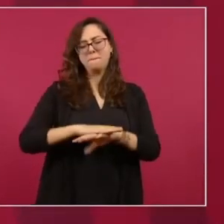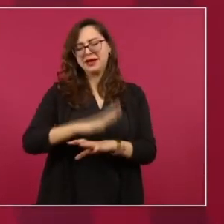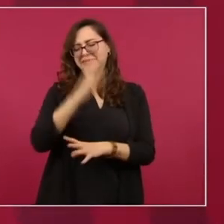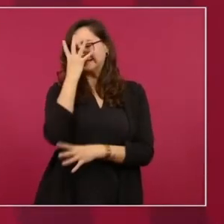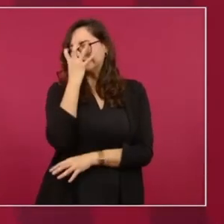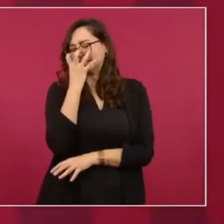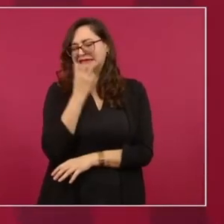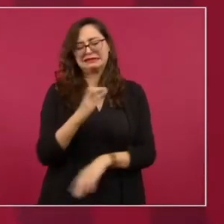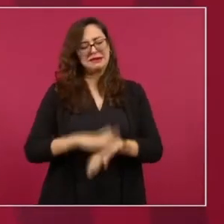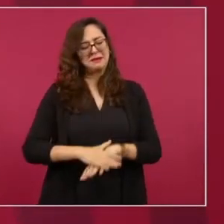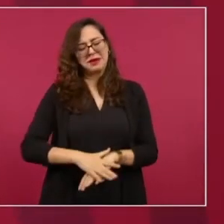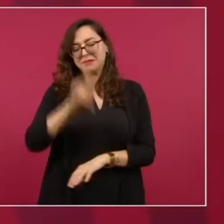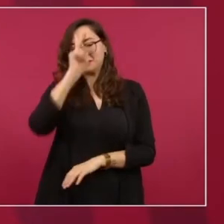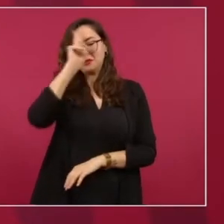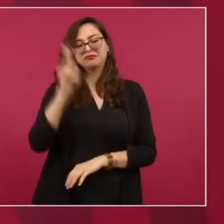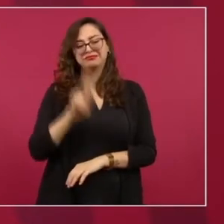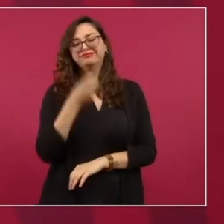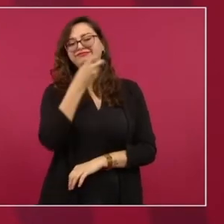Eso